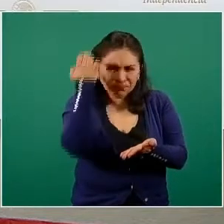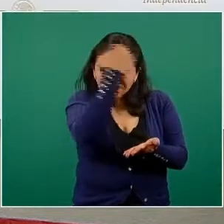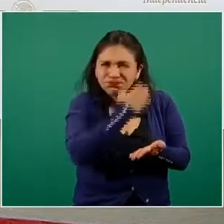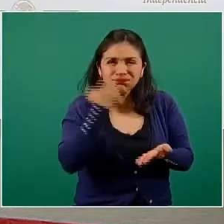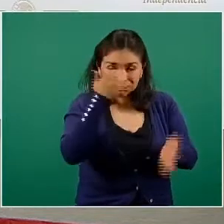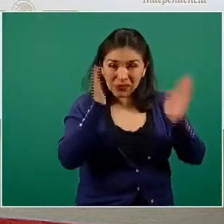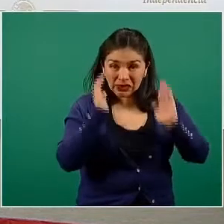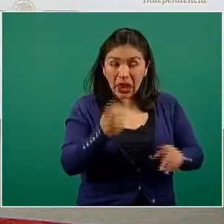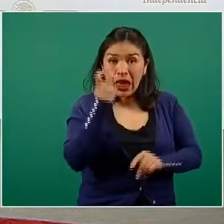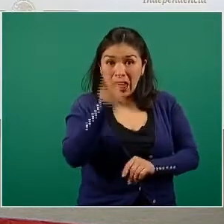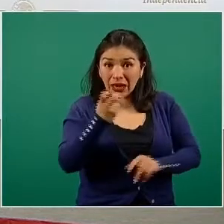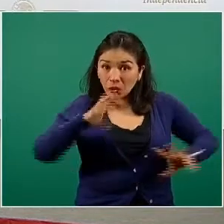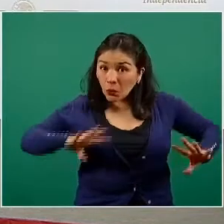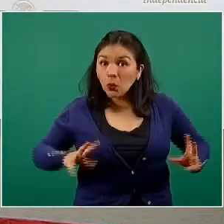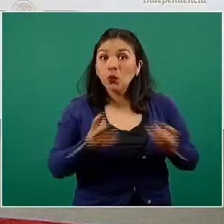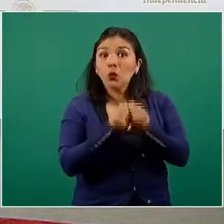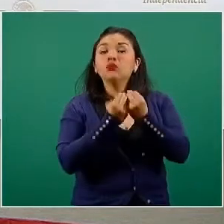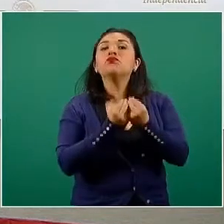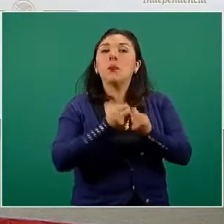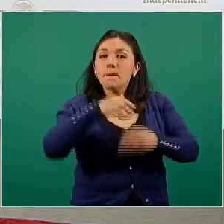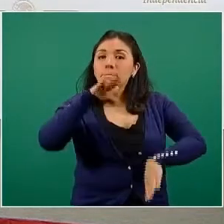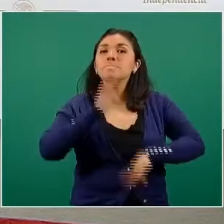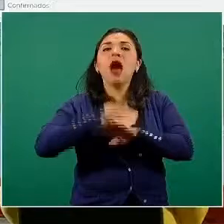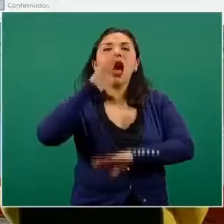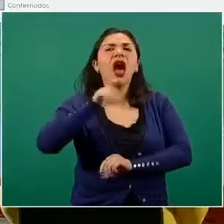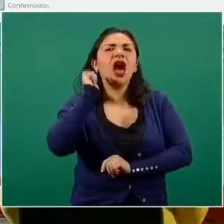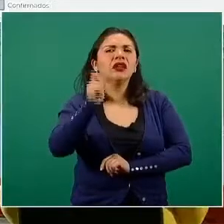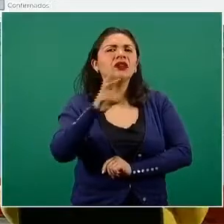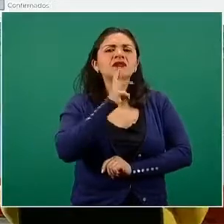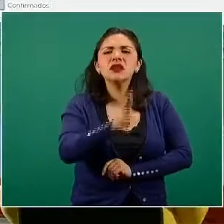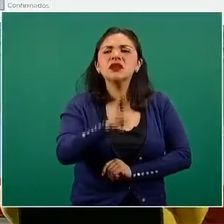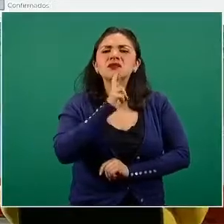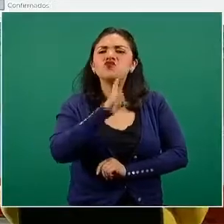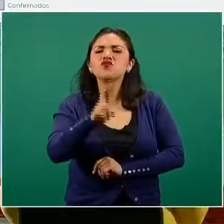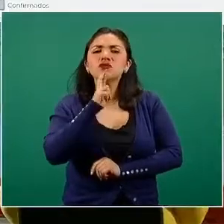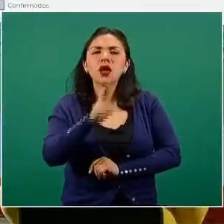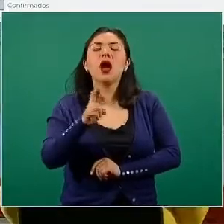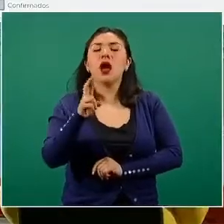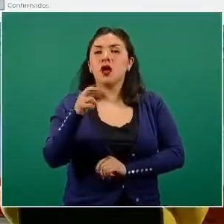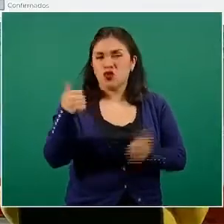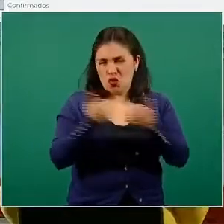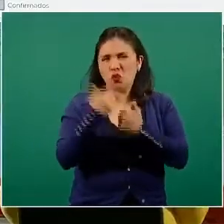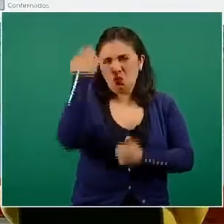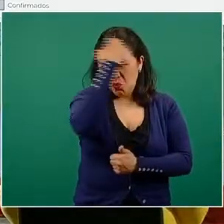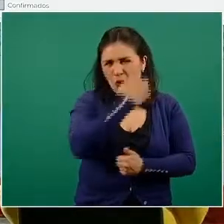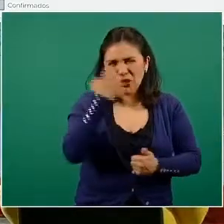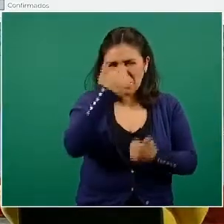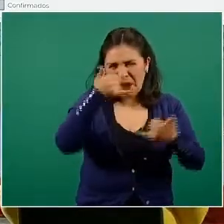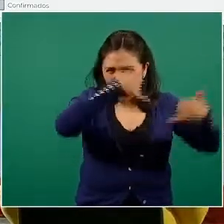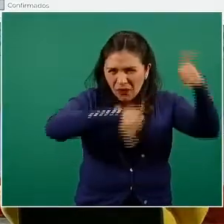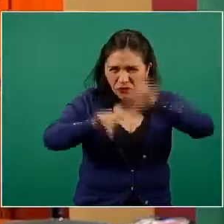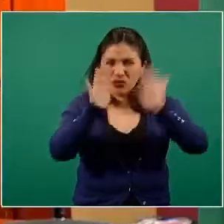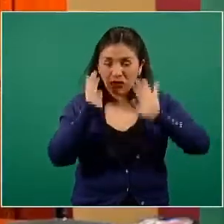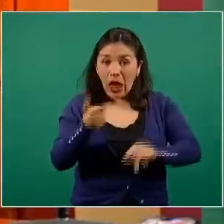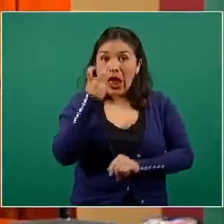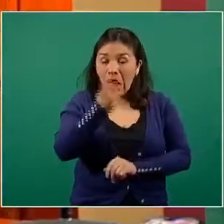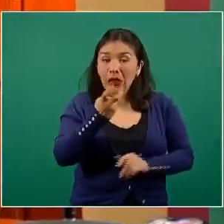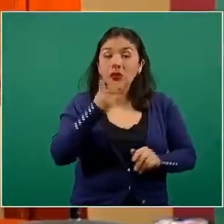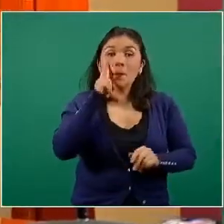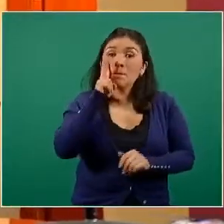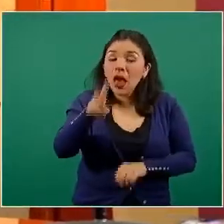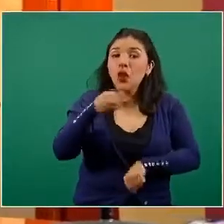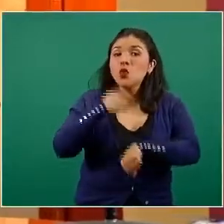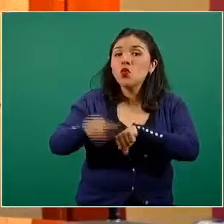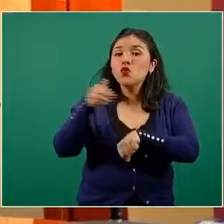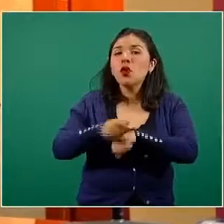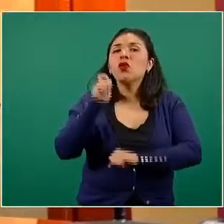epidemiológico, de los cuales a la gran mayoría se les ha tomado una muestra, y de esto resulta este número